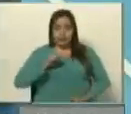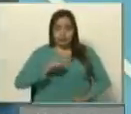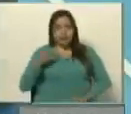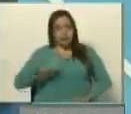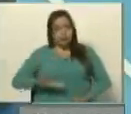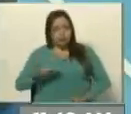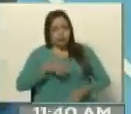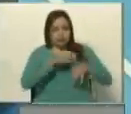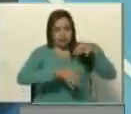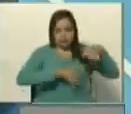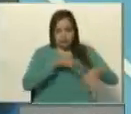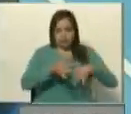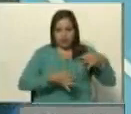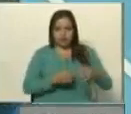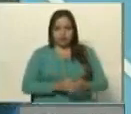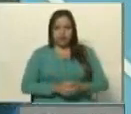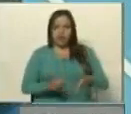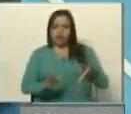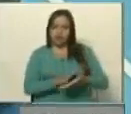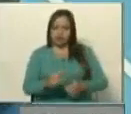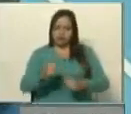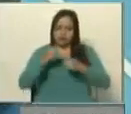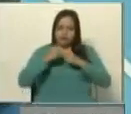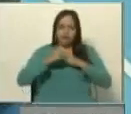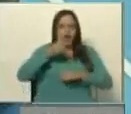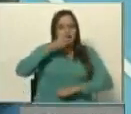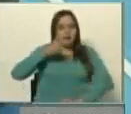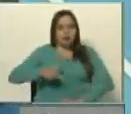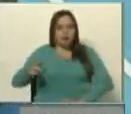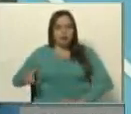eso. El empoderamiento popular,